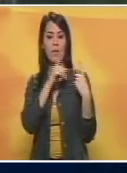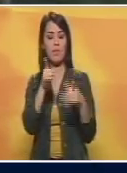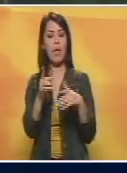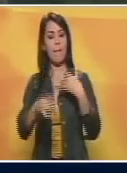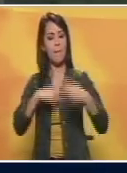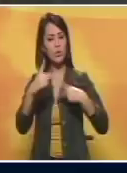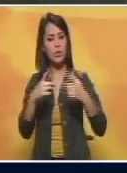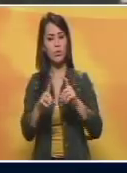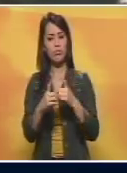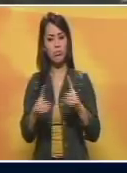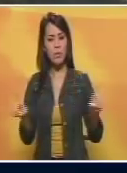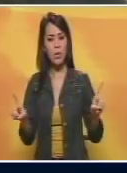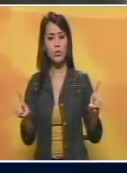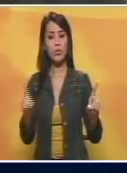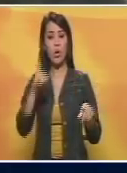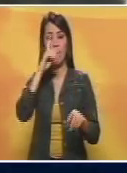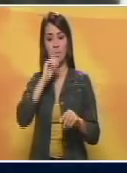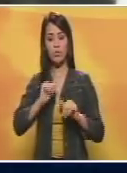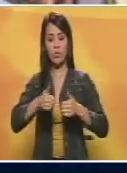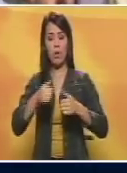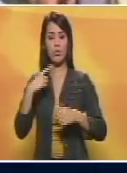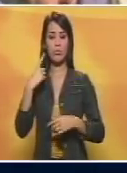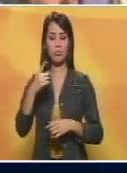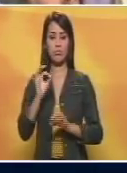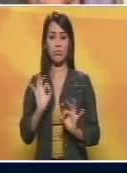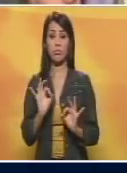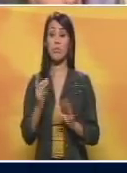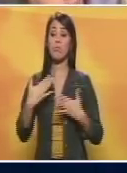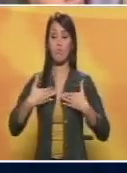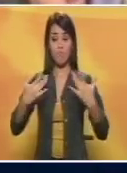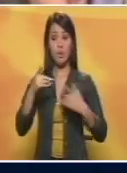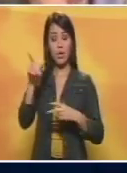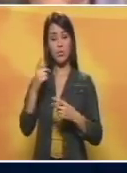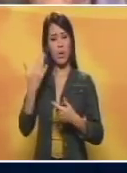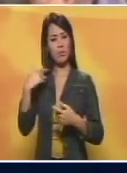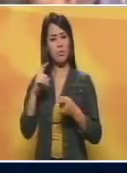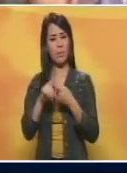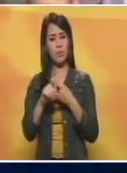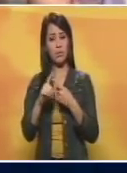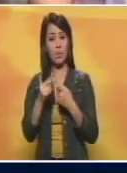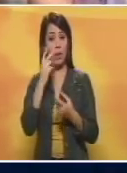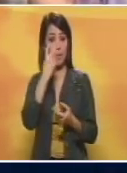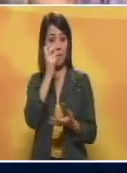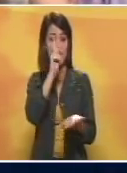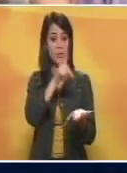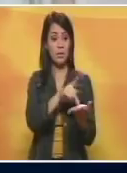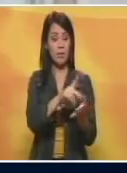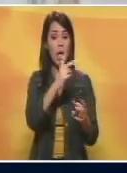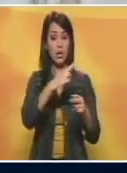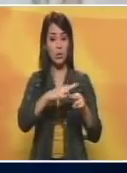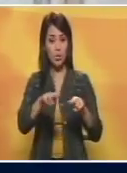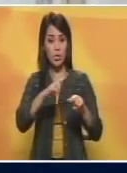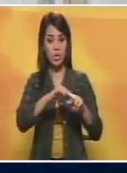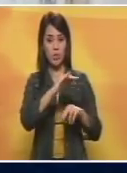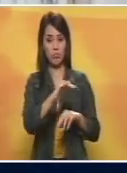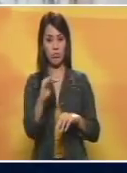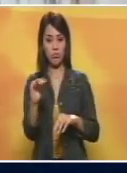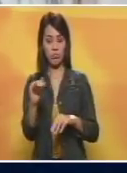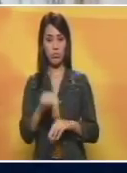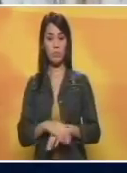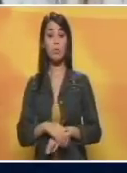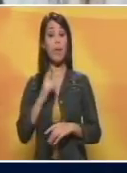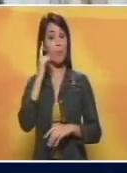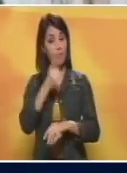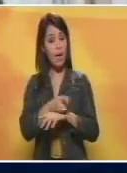inició hace dos años dictaminó que la actriz deberá permitir a su expareja que visite más a los niños niños internacionales reseñaron que angelina